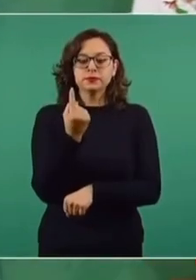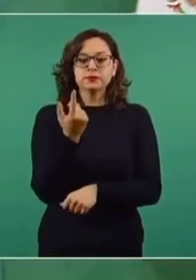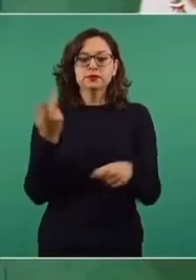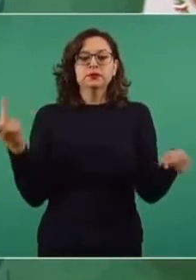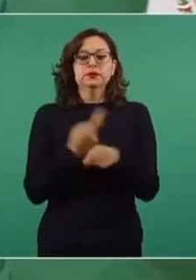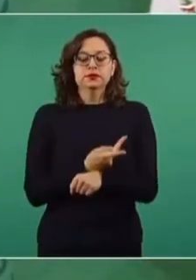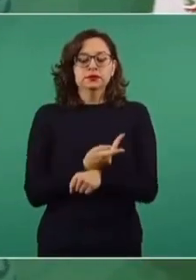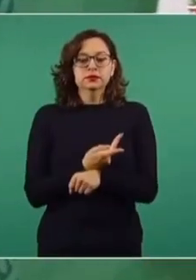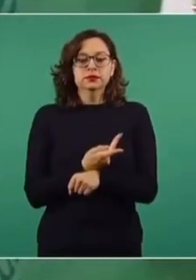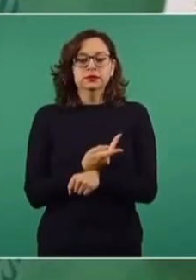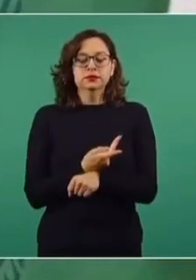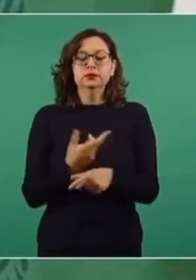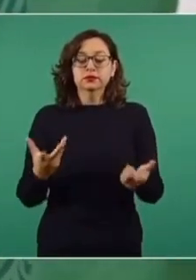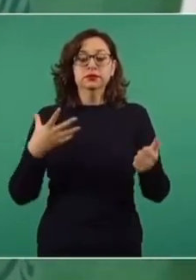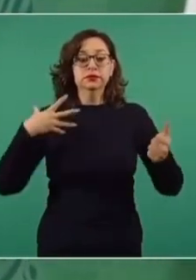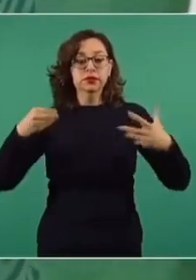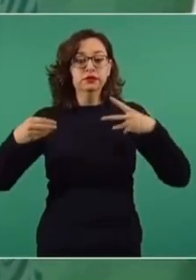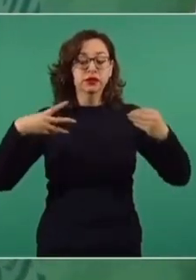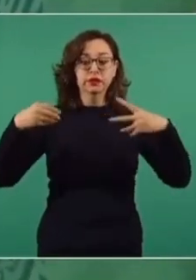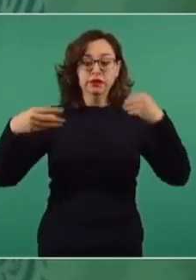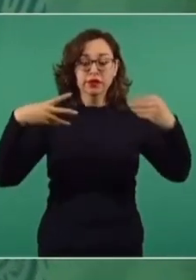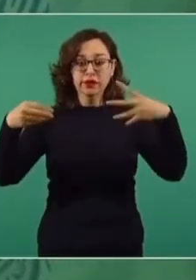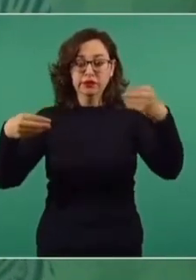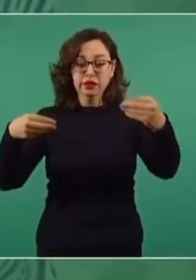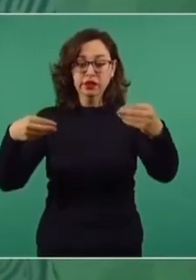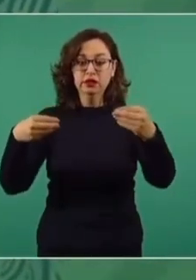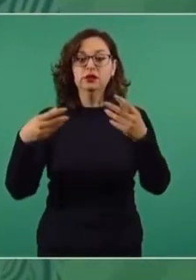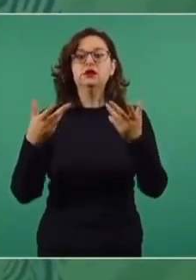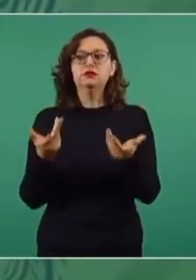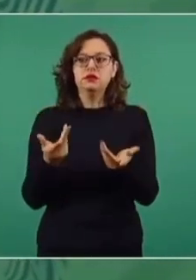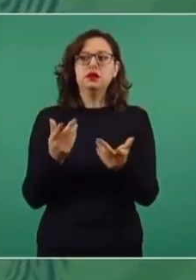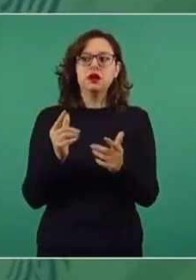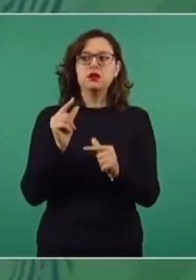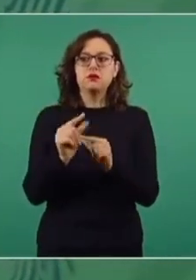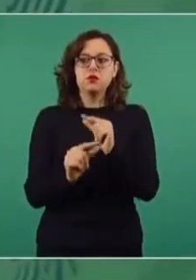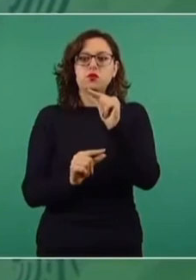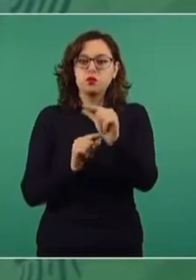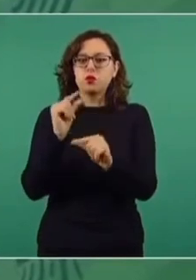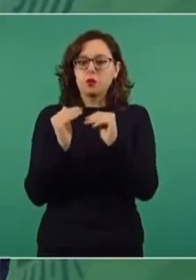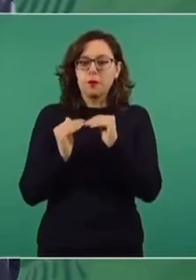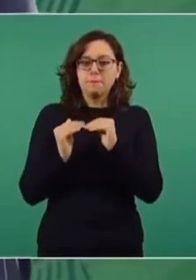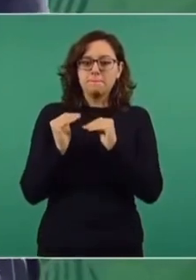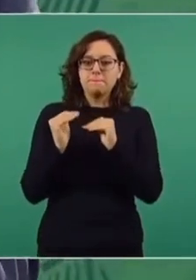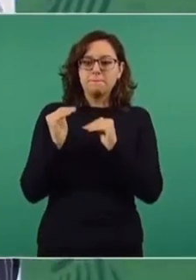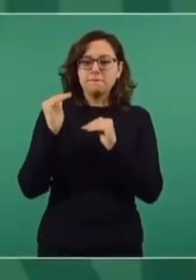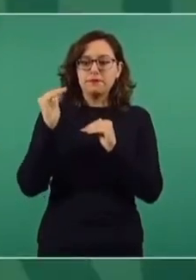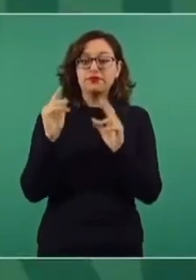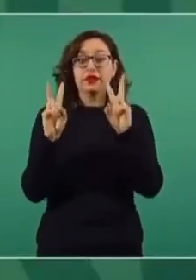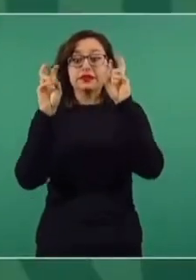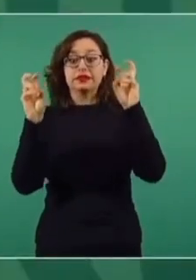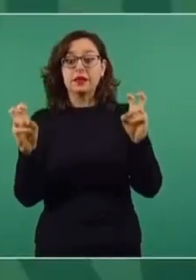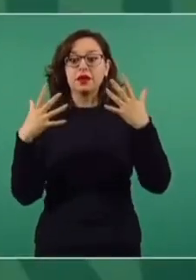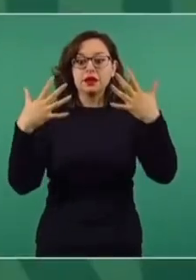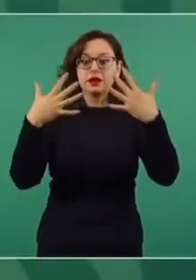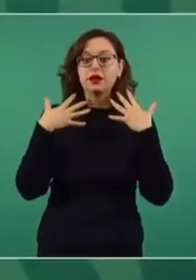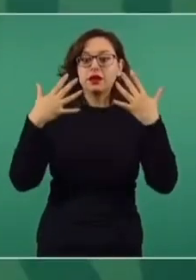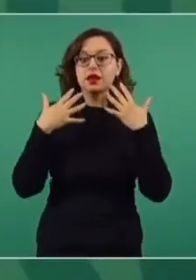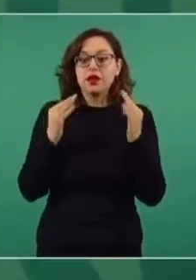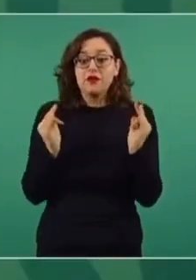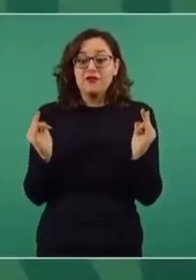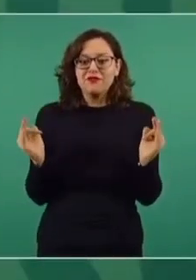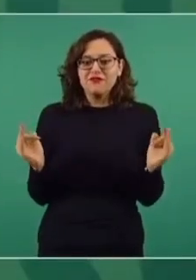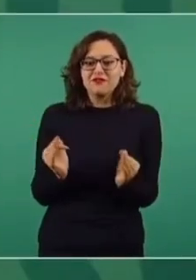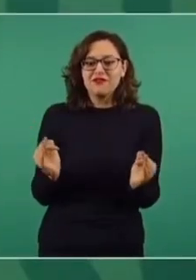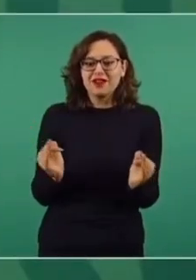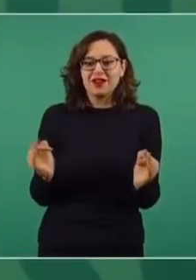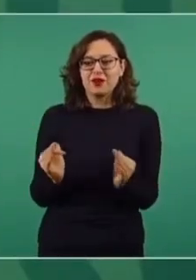el rebrote, el aumento en contagios está relacionándose con el clima. Y no queremos que